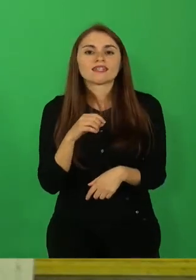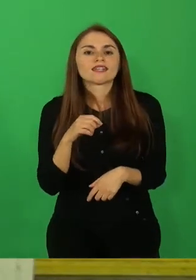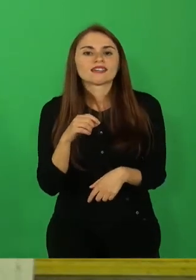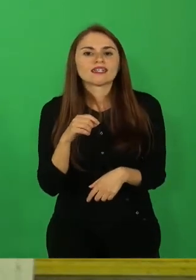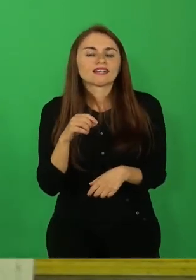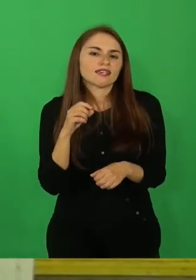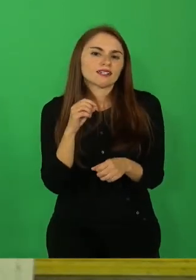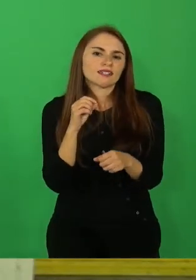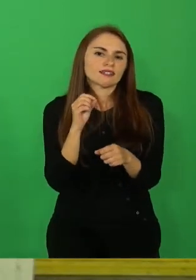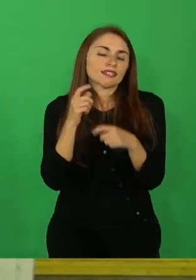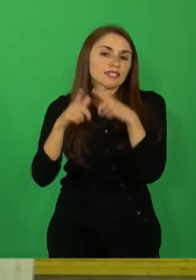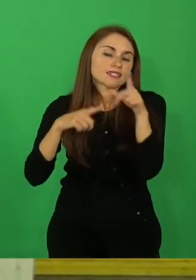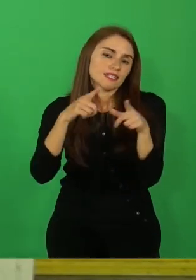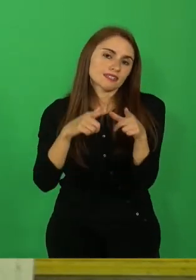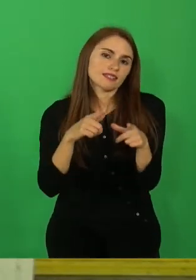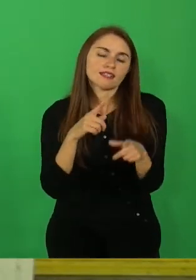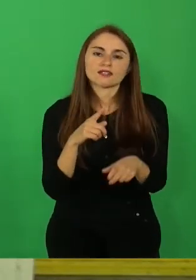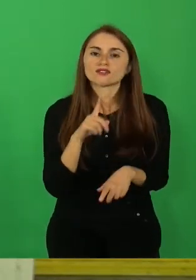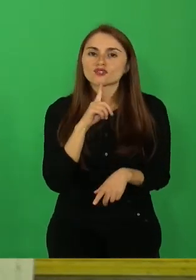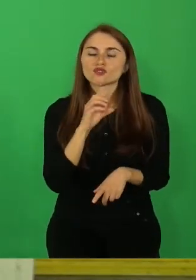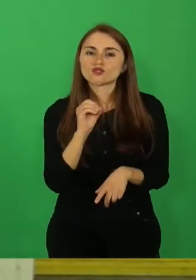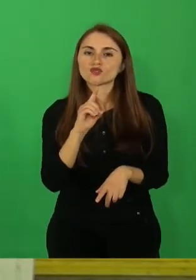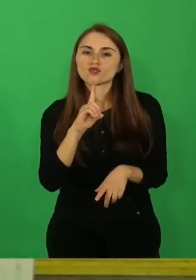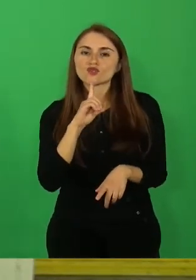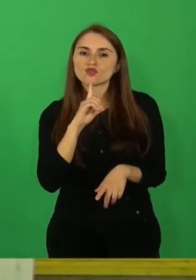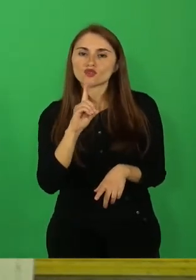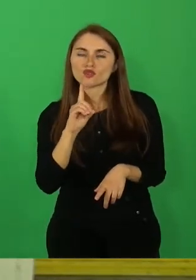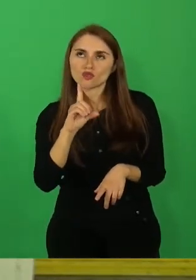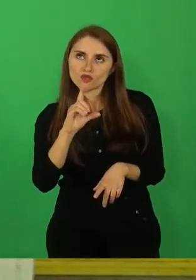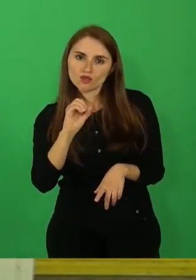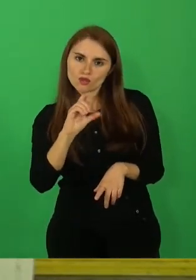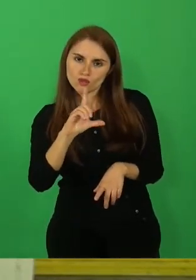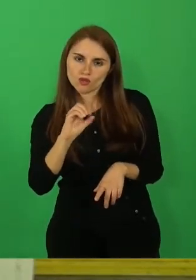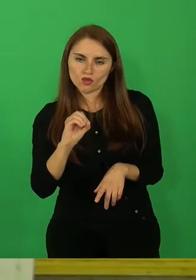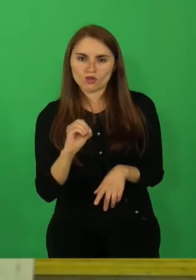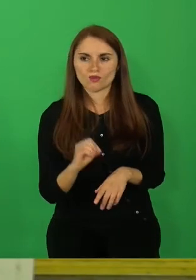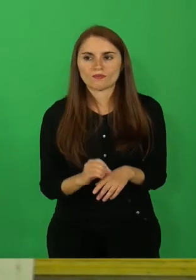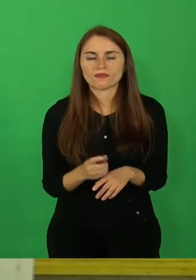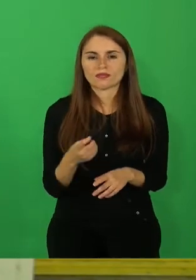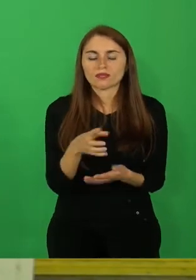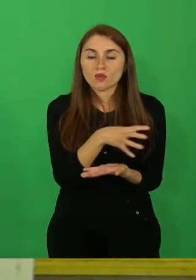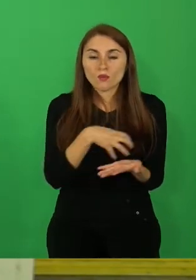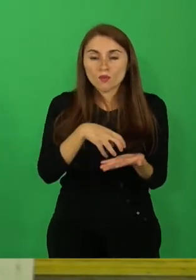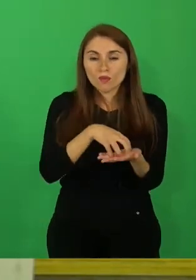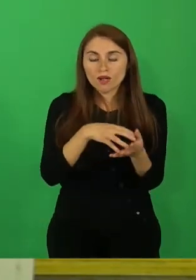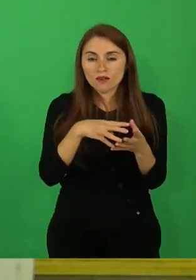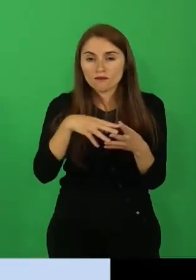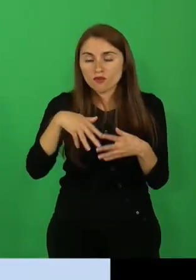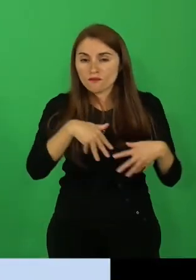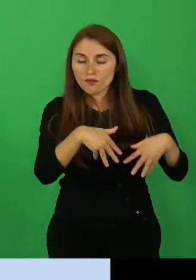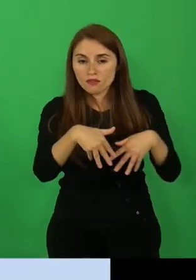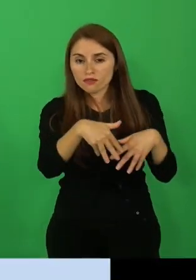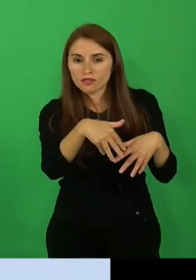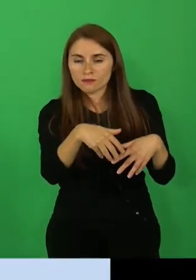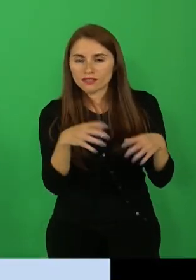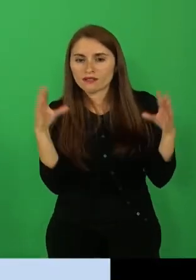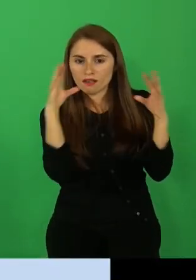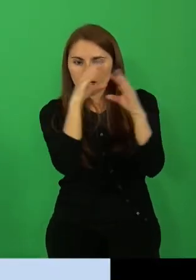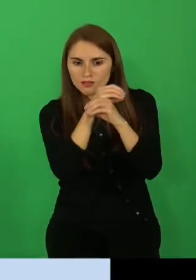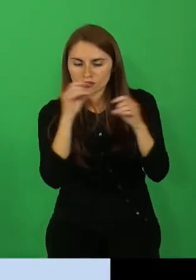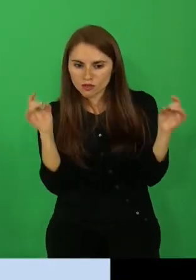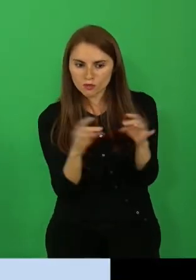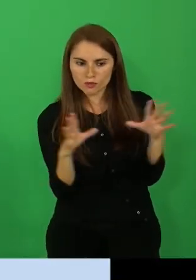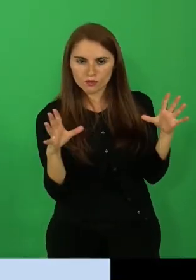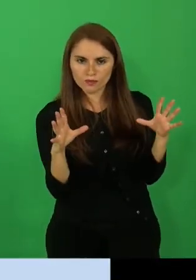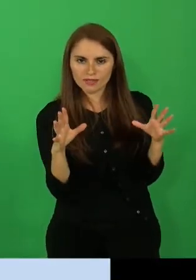que esta historia, ¿cierto?, esta leyenda que trata de darle explicación supuestamente a un pueblo fantasma que aparece durante las noches en